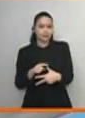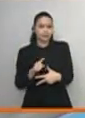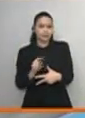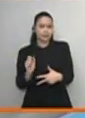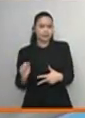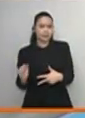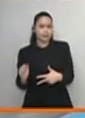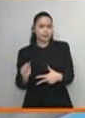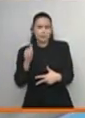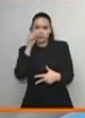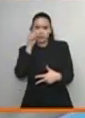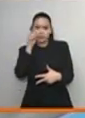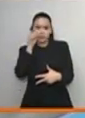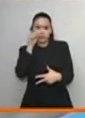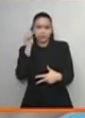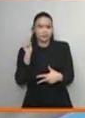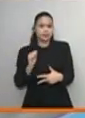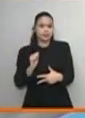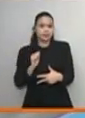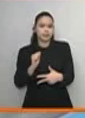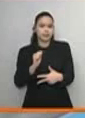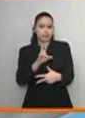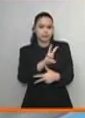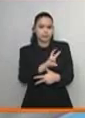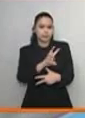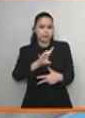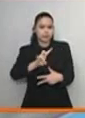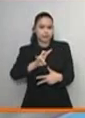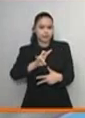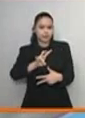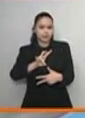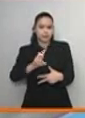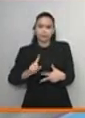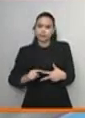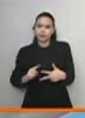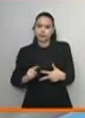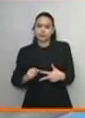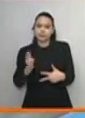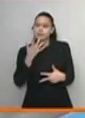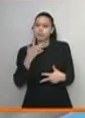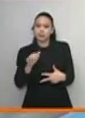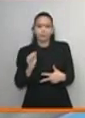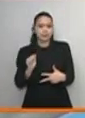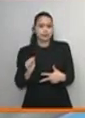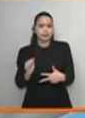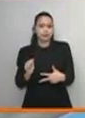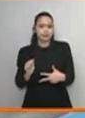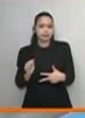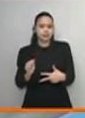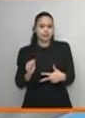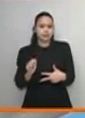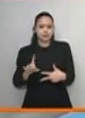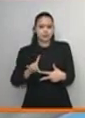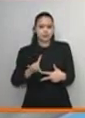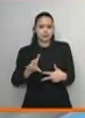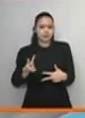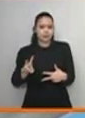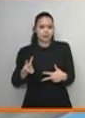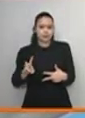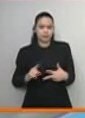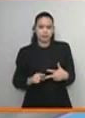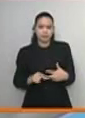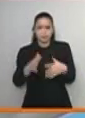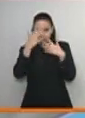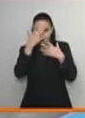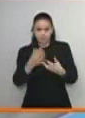es, atentos, el 67. Segundo número ganador, suerte. Y este es el 87, tercer y